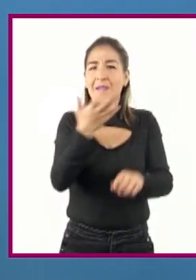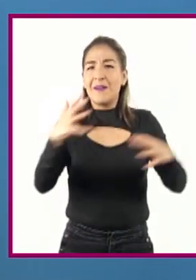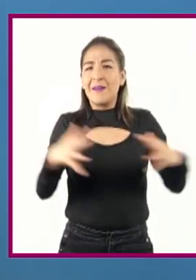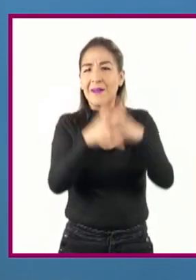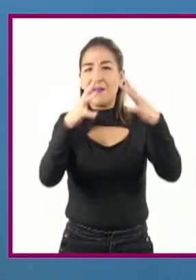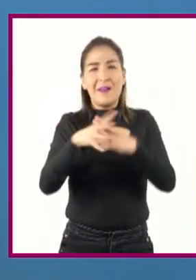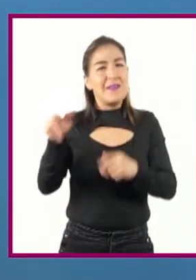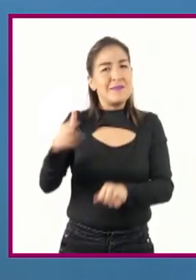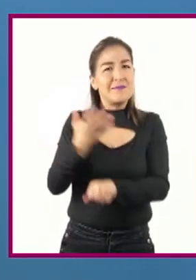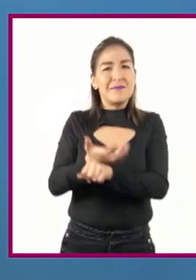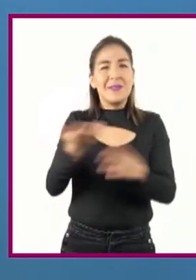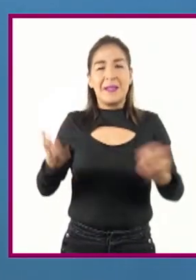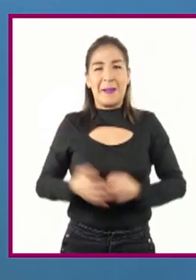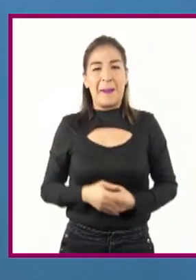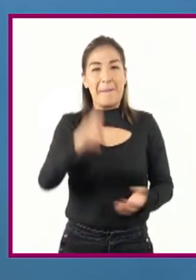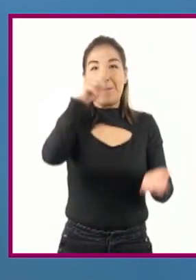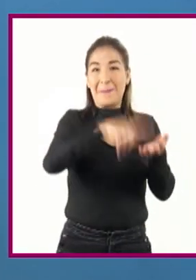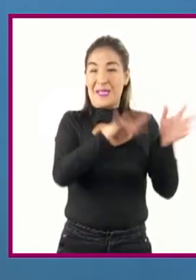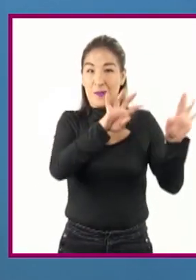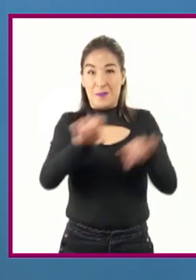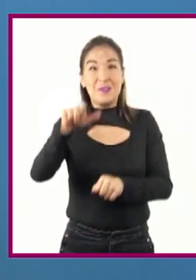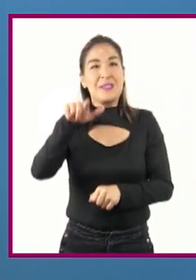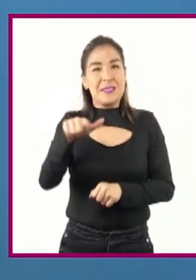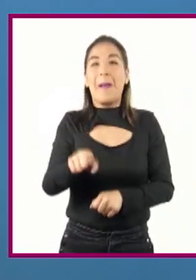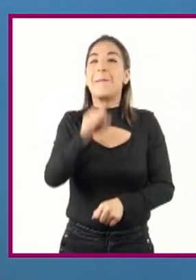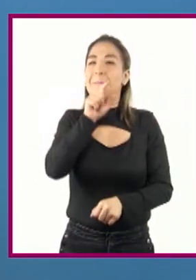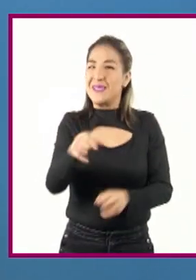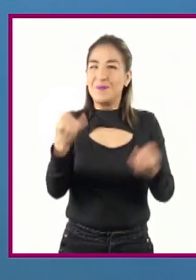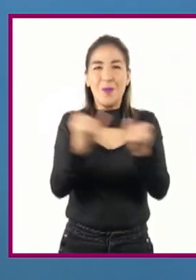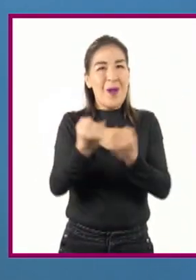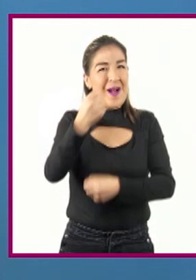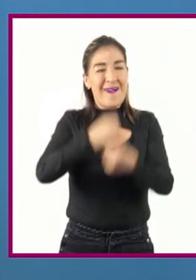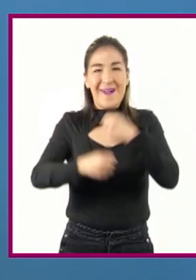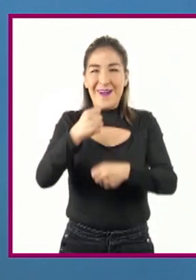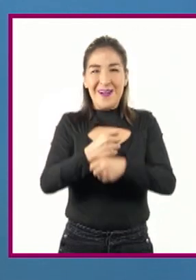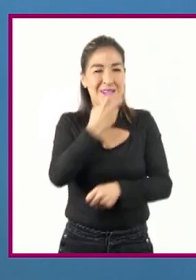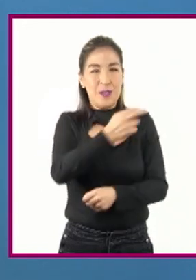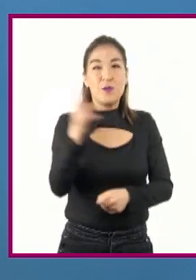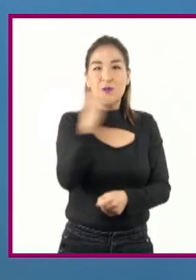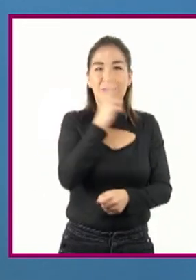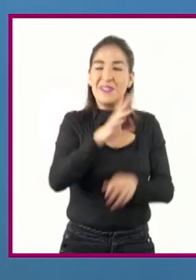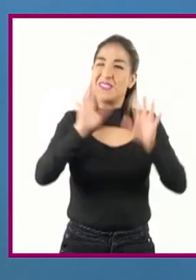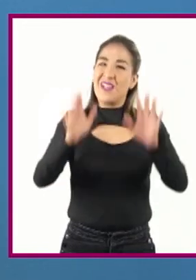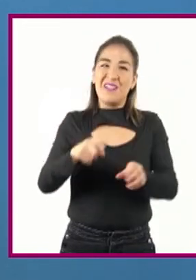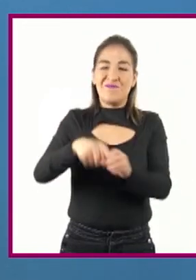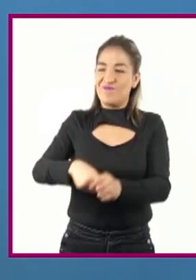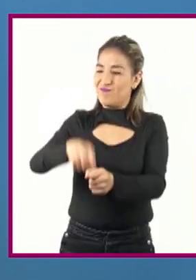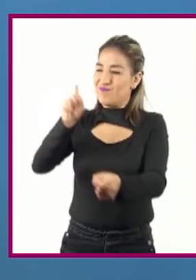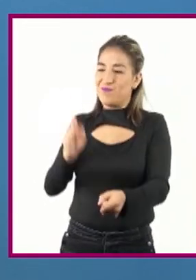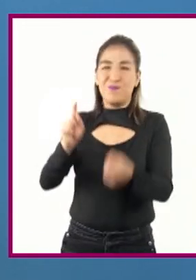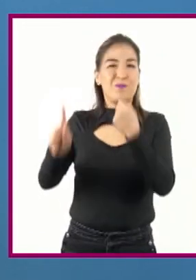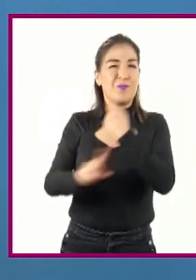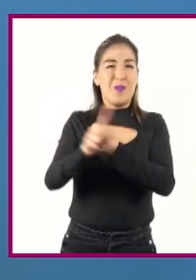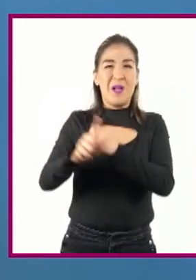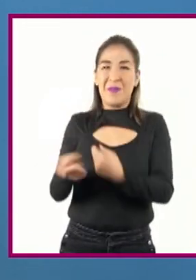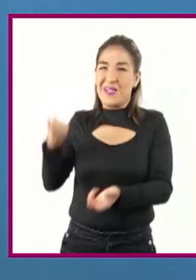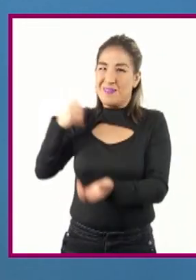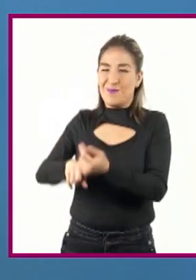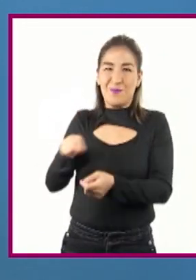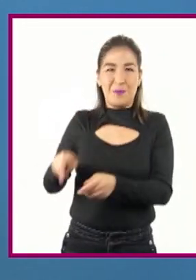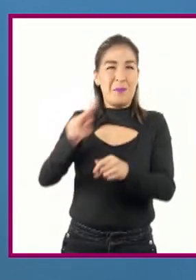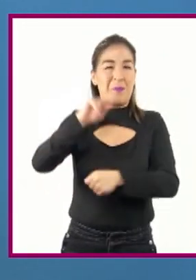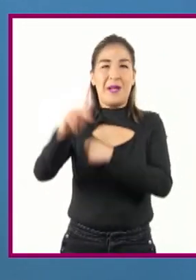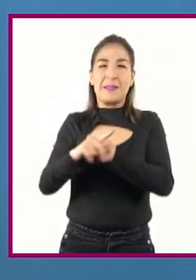En 1917, el mismo año en que Rusia tuvo que retirarse por conflictos internos, pero ese